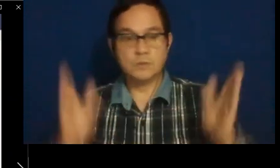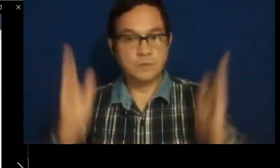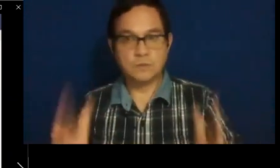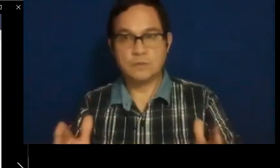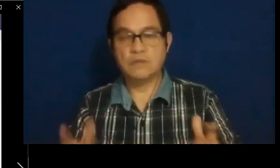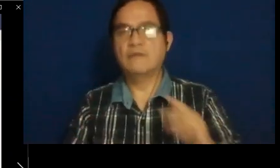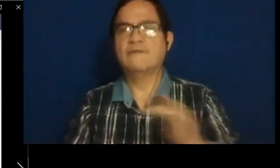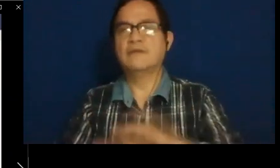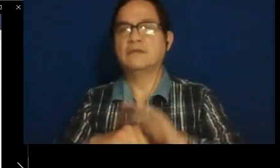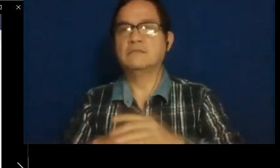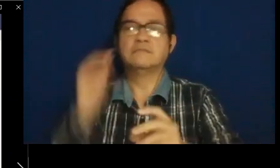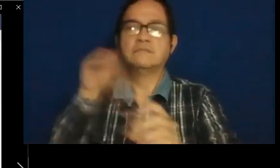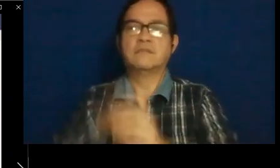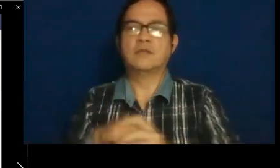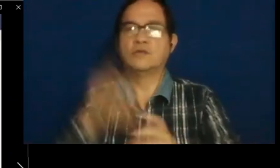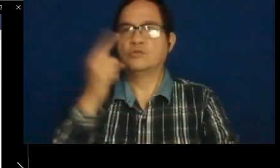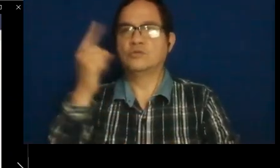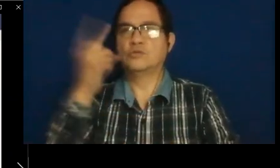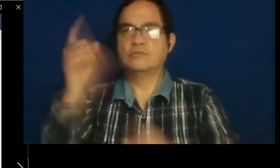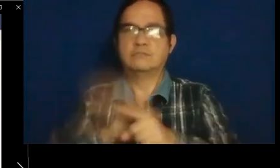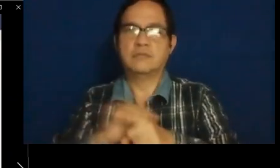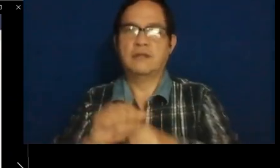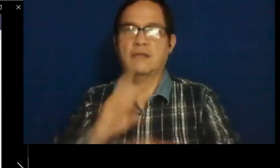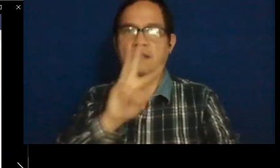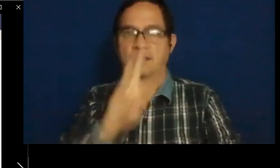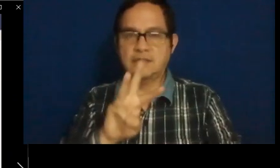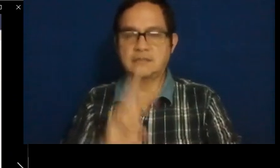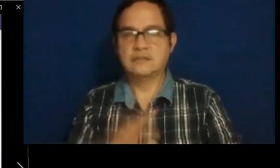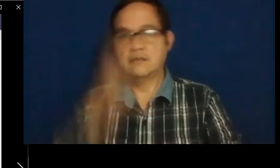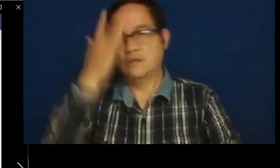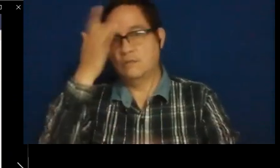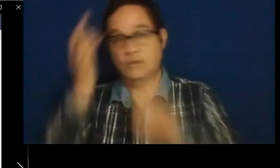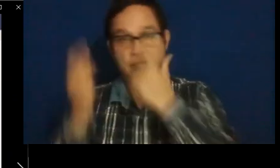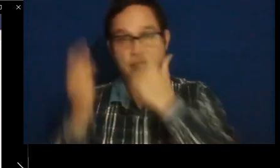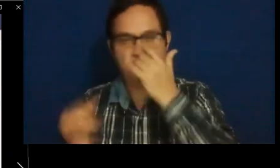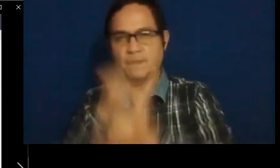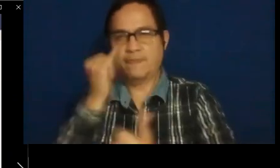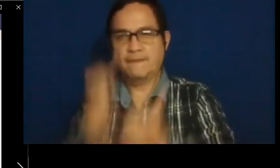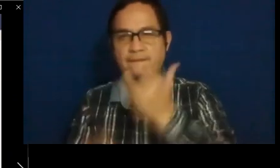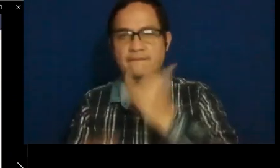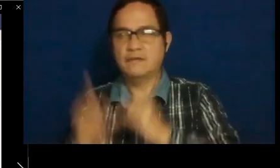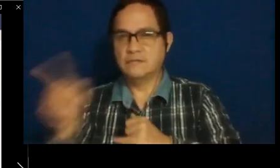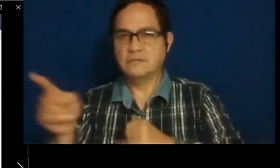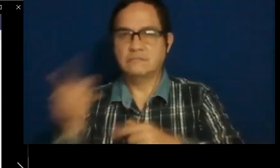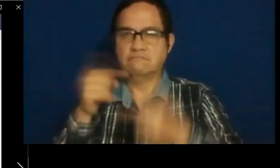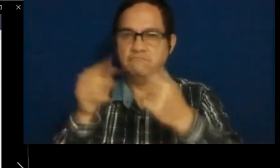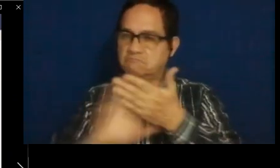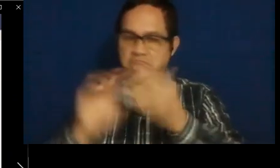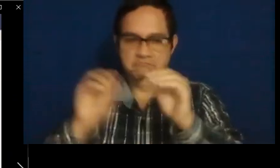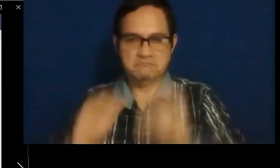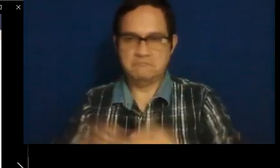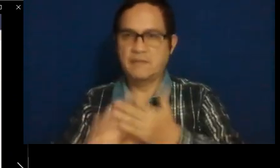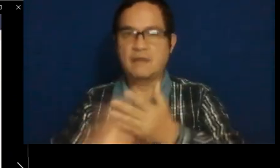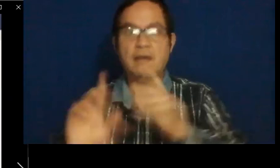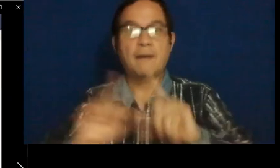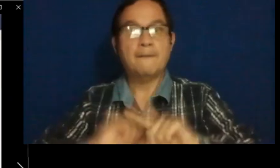me mandas por el correo interno solo la práctica 3, porque esa es, digamos, que la última nota que me hace falta. Yo en tu regreso eso y ya.